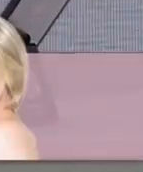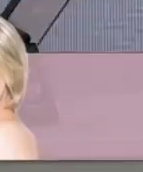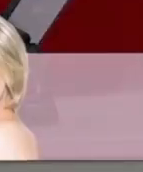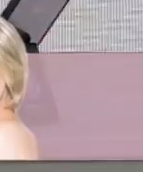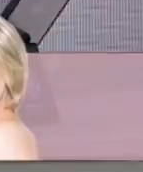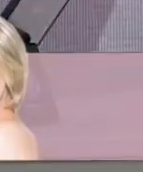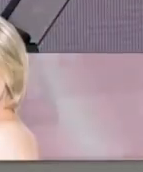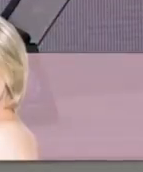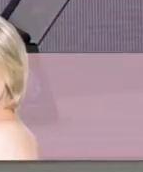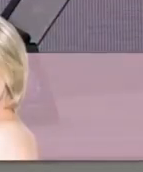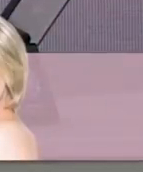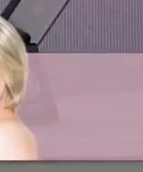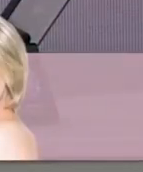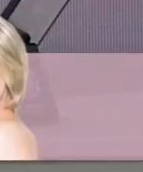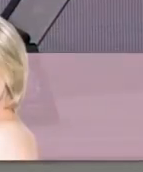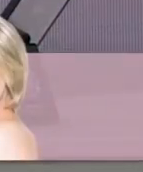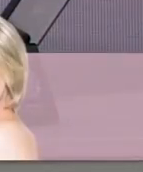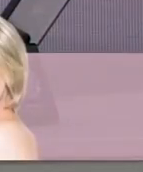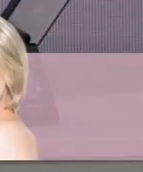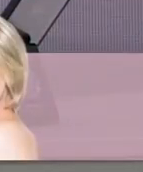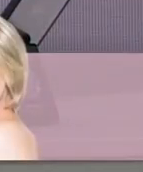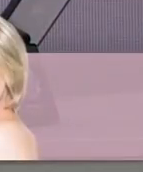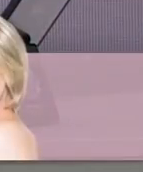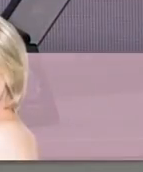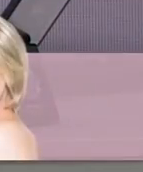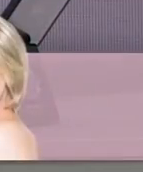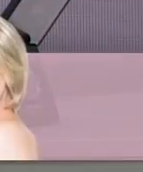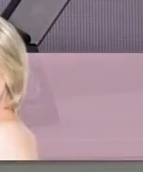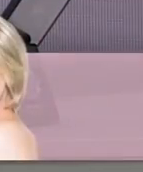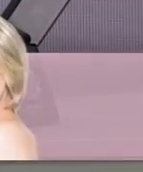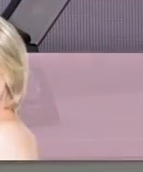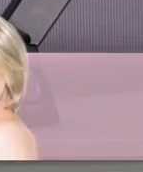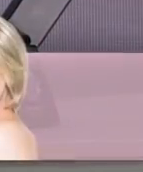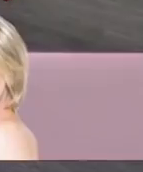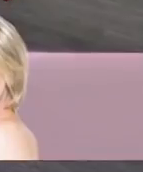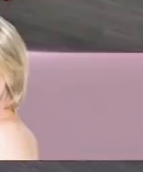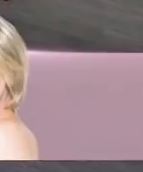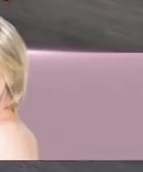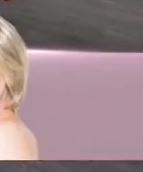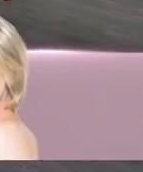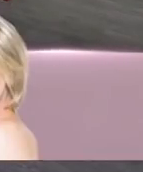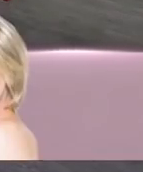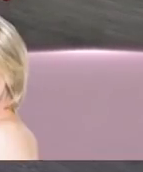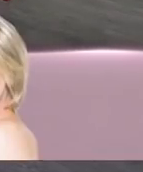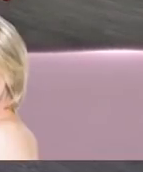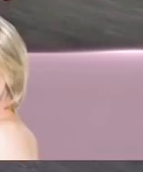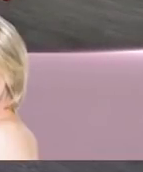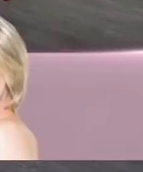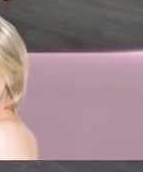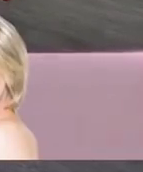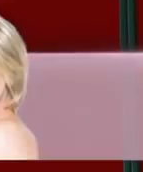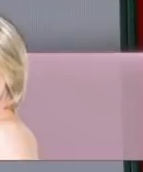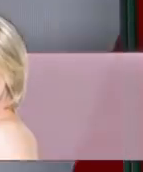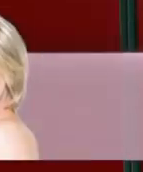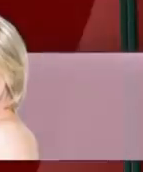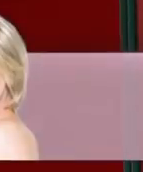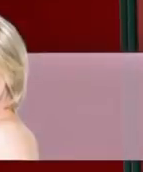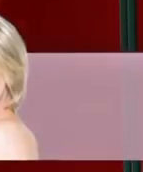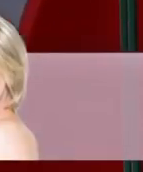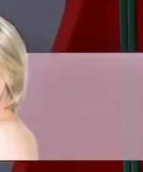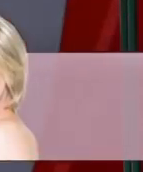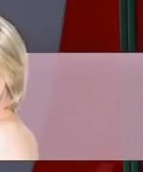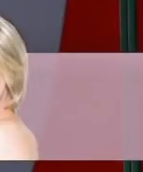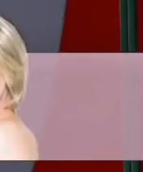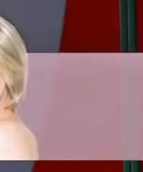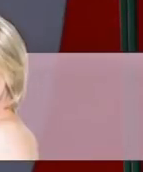cuídese en serio. La queremos cuidadita. Felicidades con ello. Jefe, por aquí leo, nadie debe esperar a